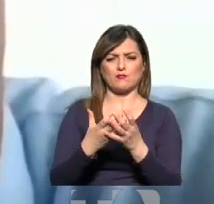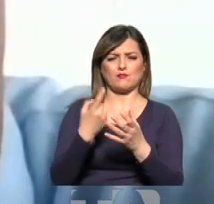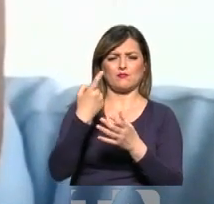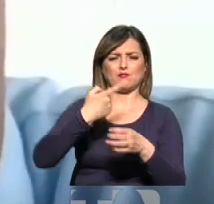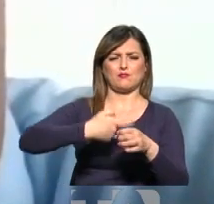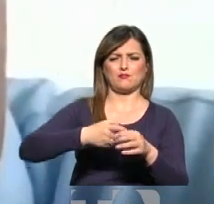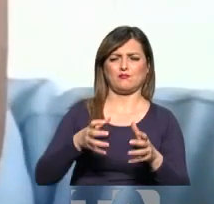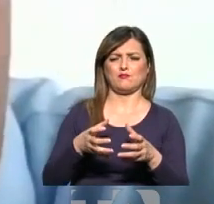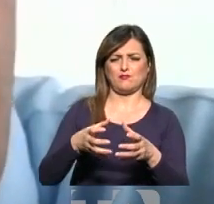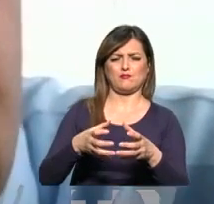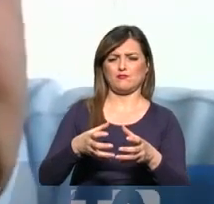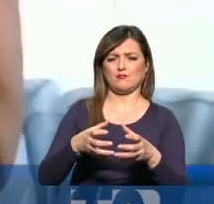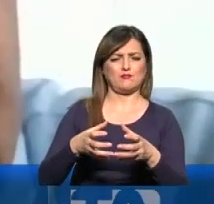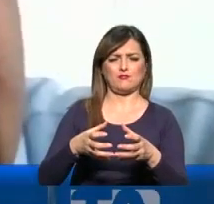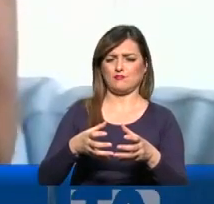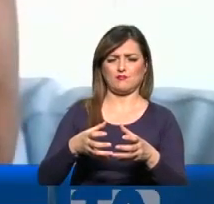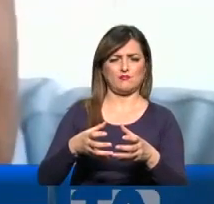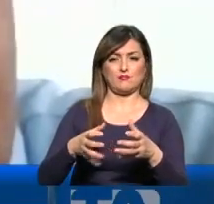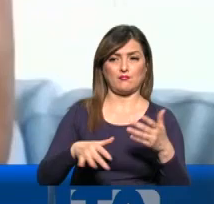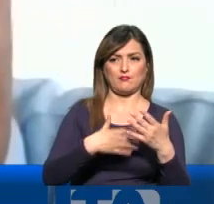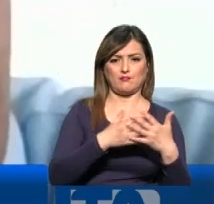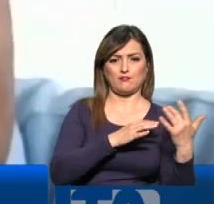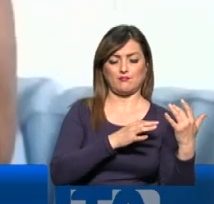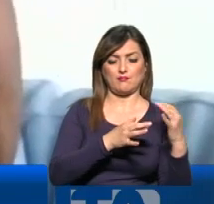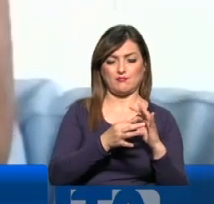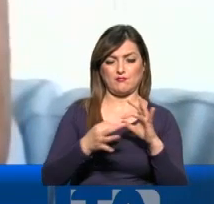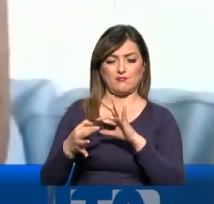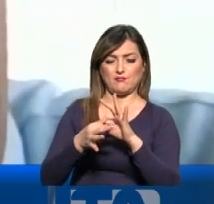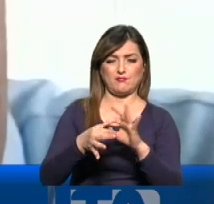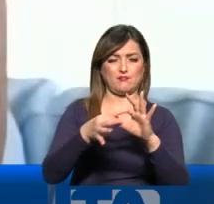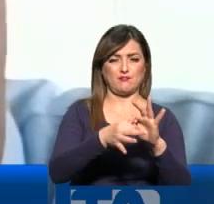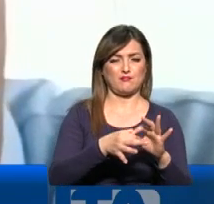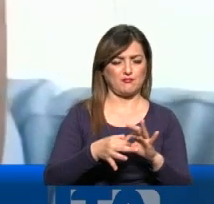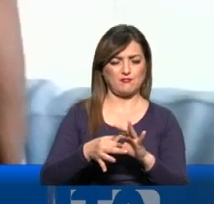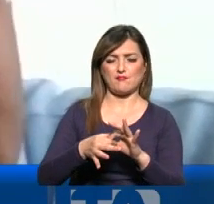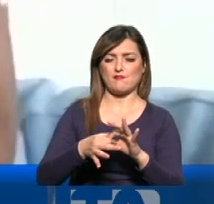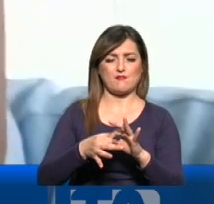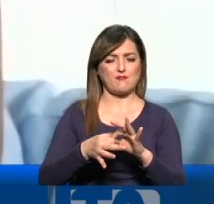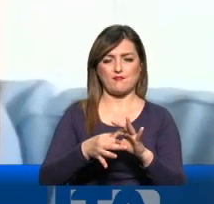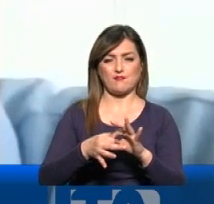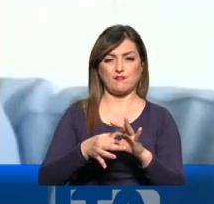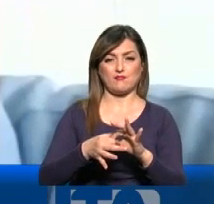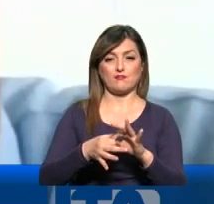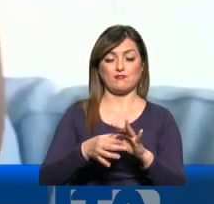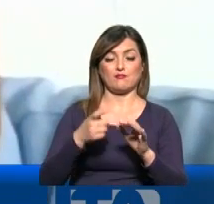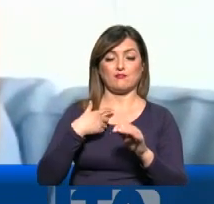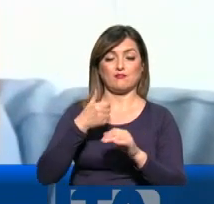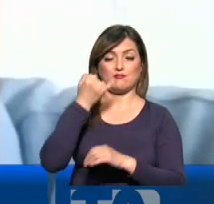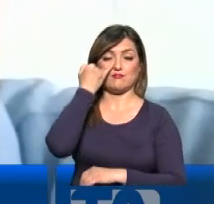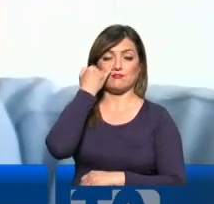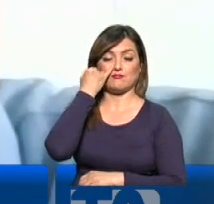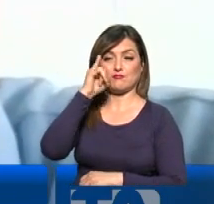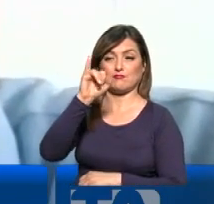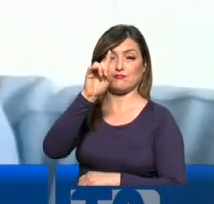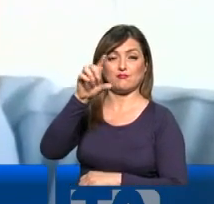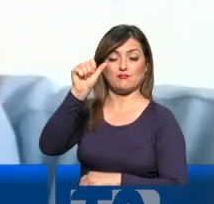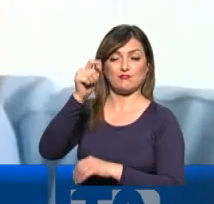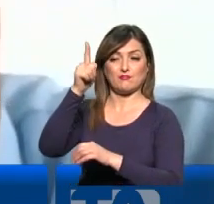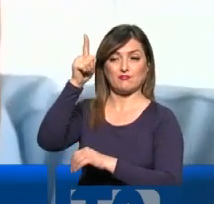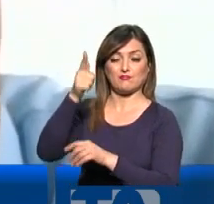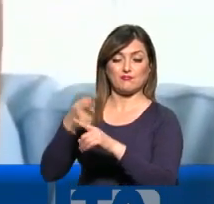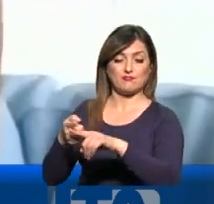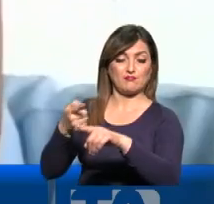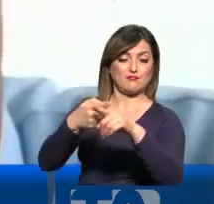en que todos se alineen atrás de Leonidas Issa. Me parece que hay liderazgos